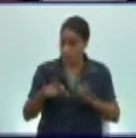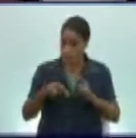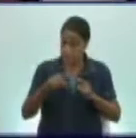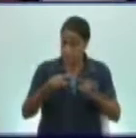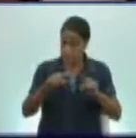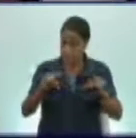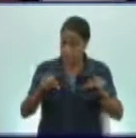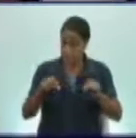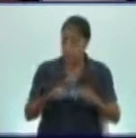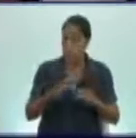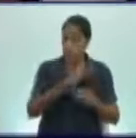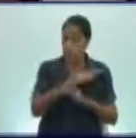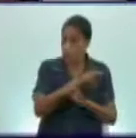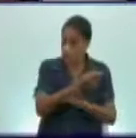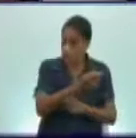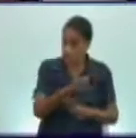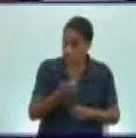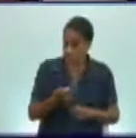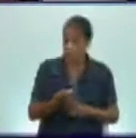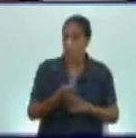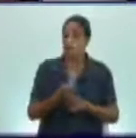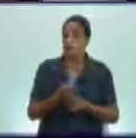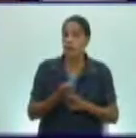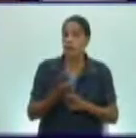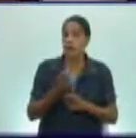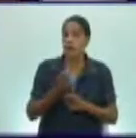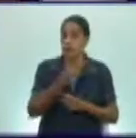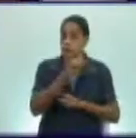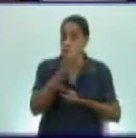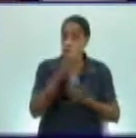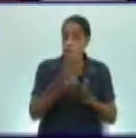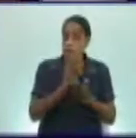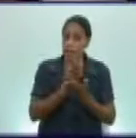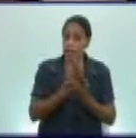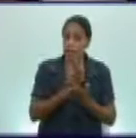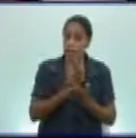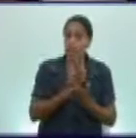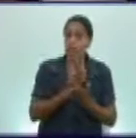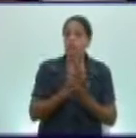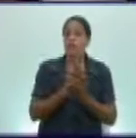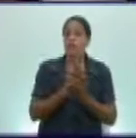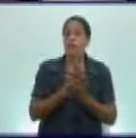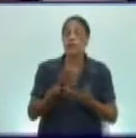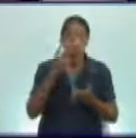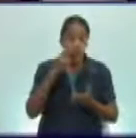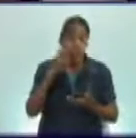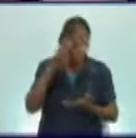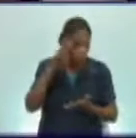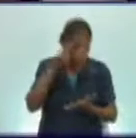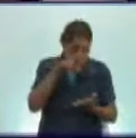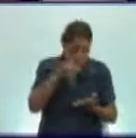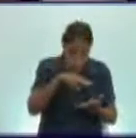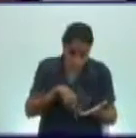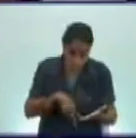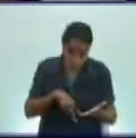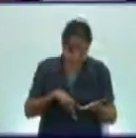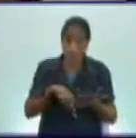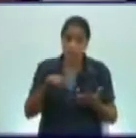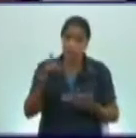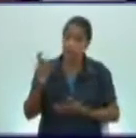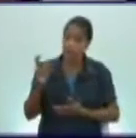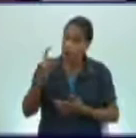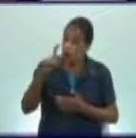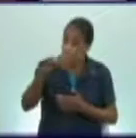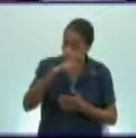realizando una actividad práctica que está relacionada con la observación de la lombriz de